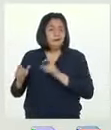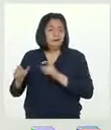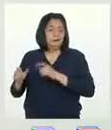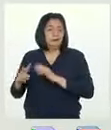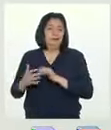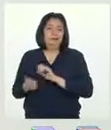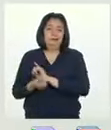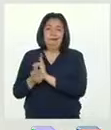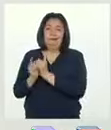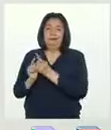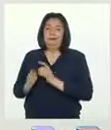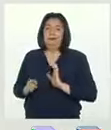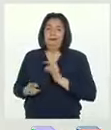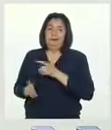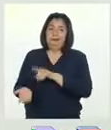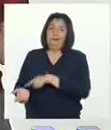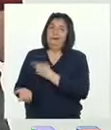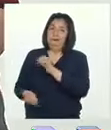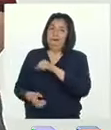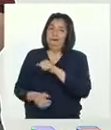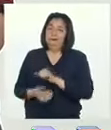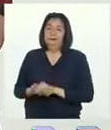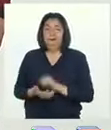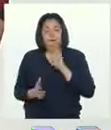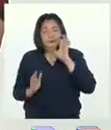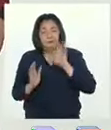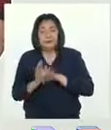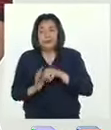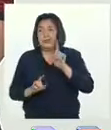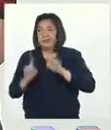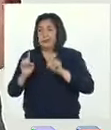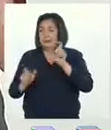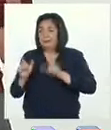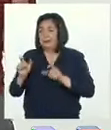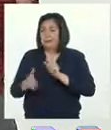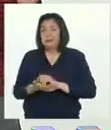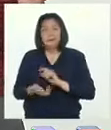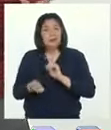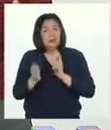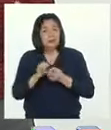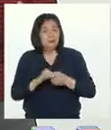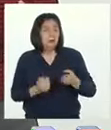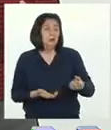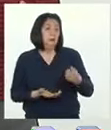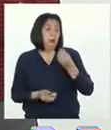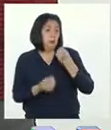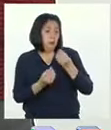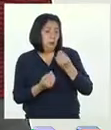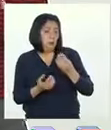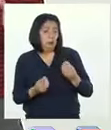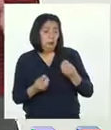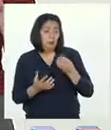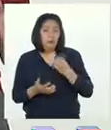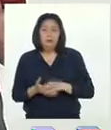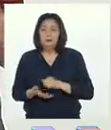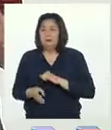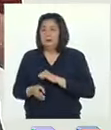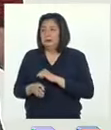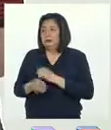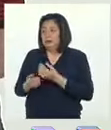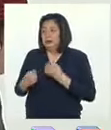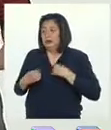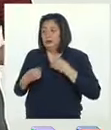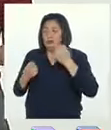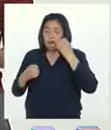que cambiar muchas de nuestras costumbres. Por ejemplo, algunas personas han cambiado su estilo de alimentación, sus prácticas de